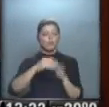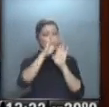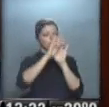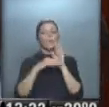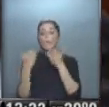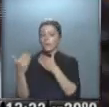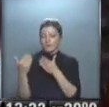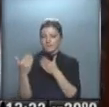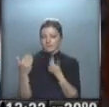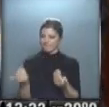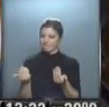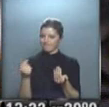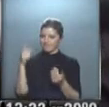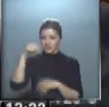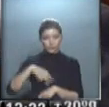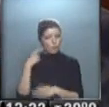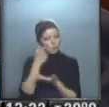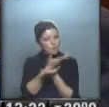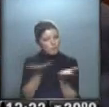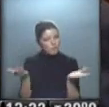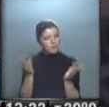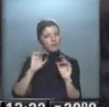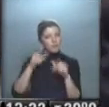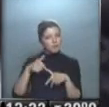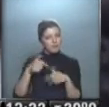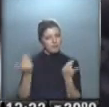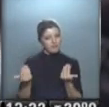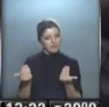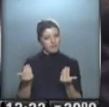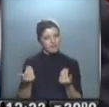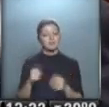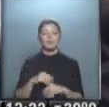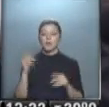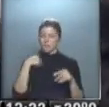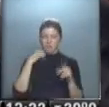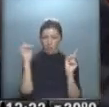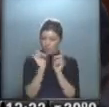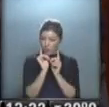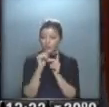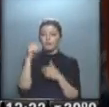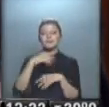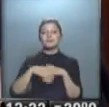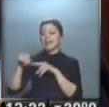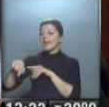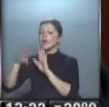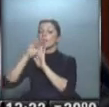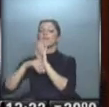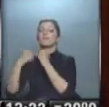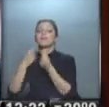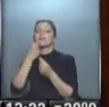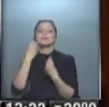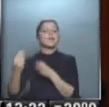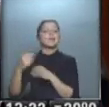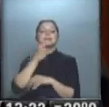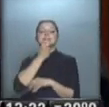que existe hoy en el mercado. Eso se ve también en las filminas. Y, muy brevemente, el argumento del Grupo Clarín es que no es sustentable si